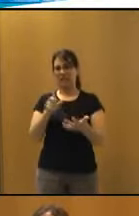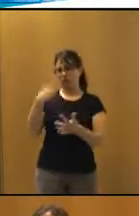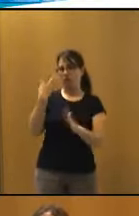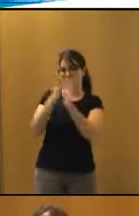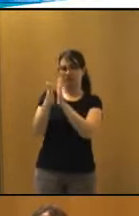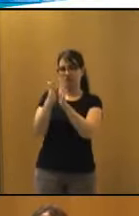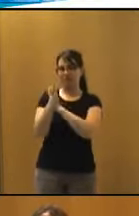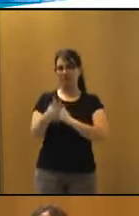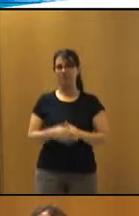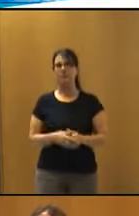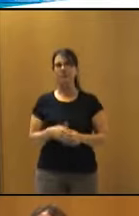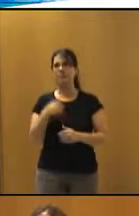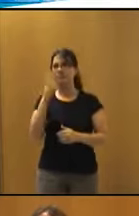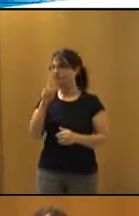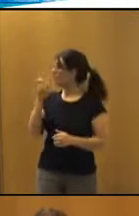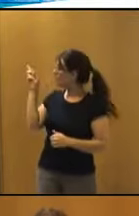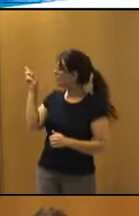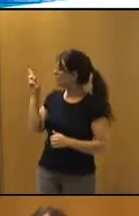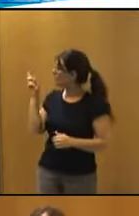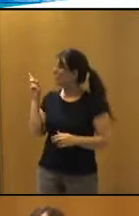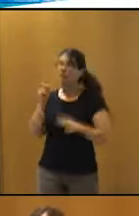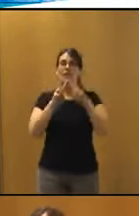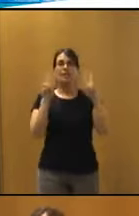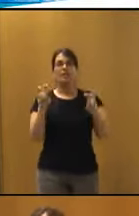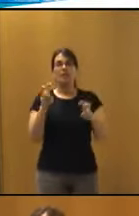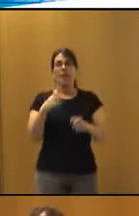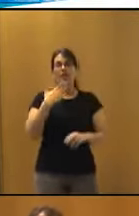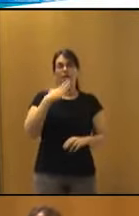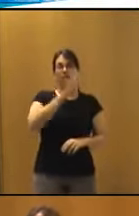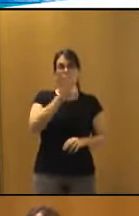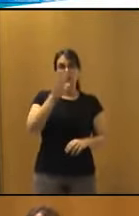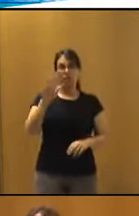como veréis después. Entonces